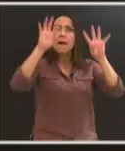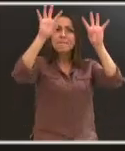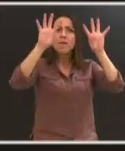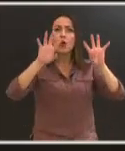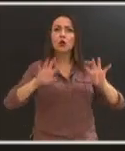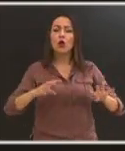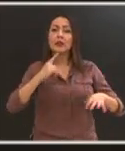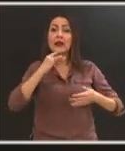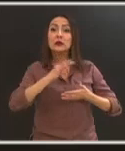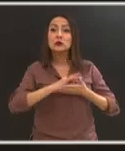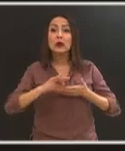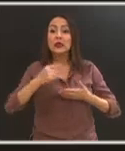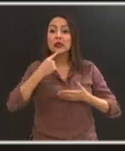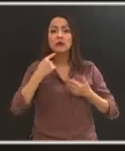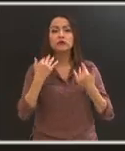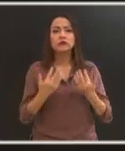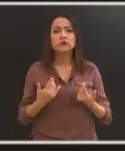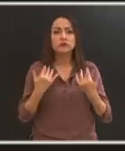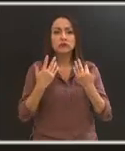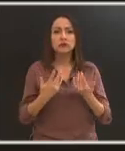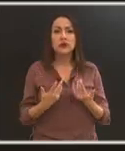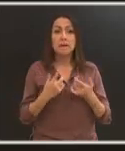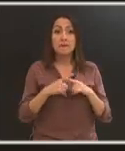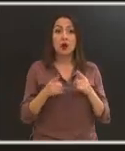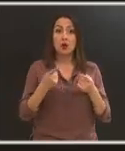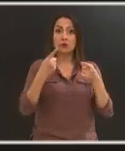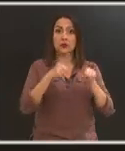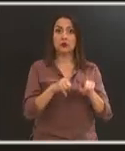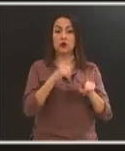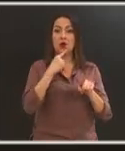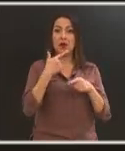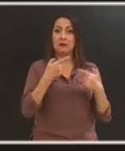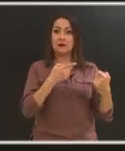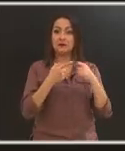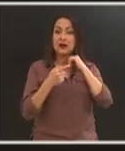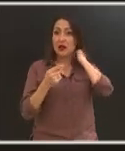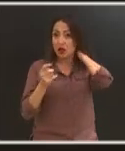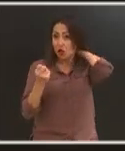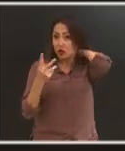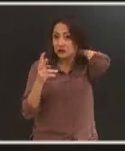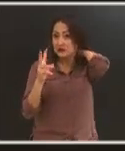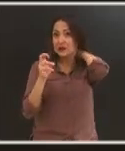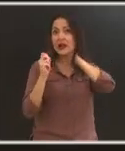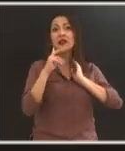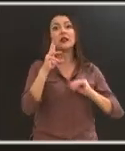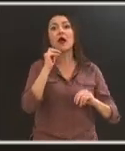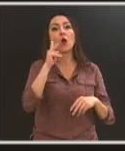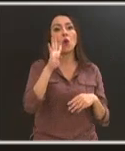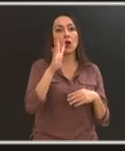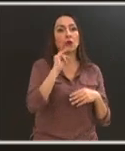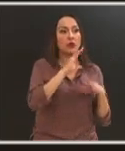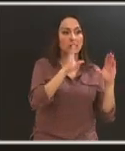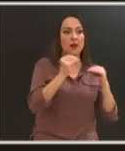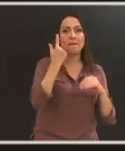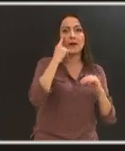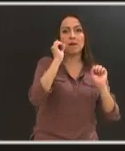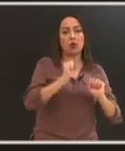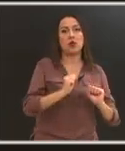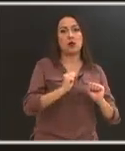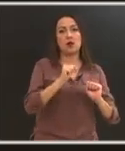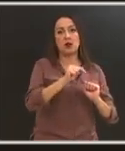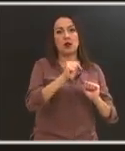escuela dijeron que estuvieron esperando del momento en que se dio la balacera, cerca de las 12:30 hasta las 4 de la tarde, para